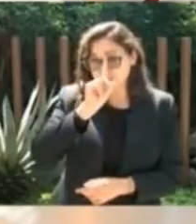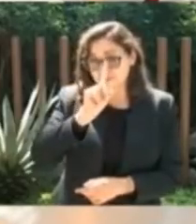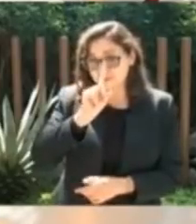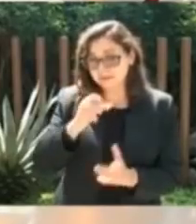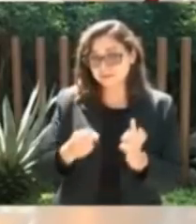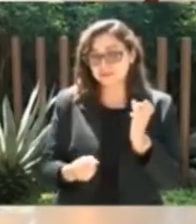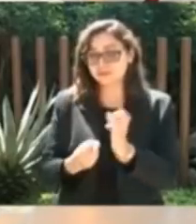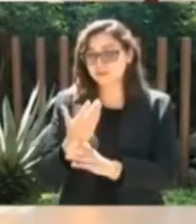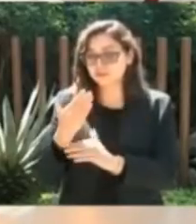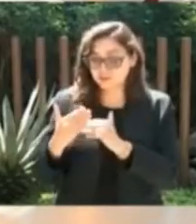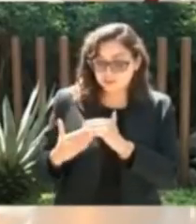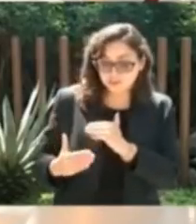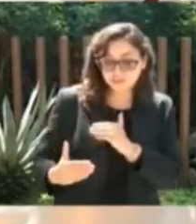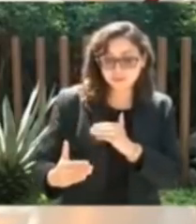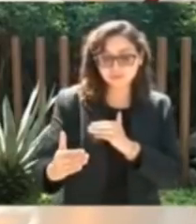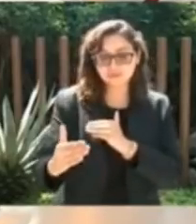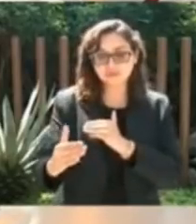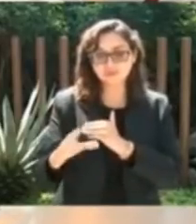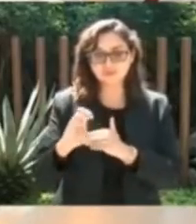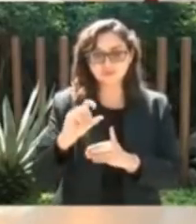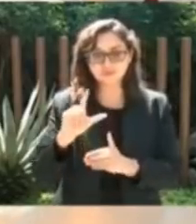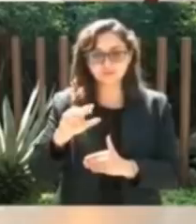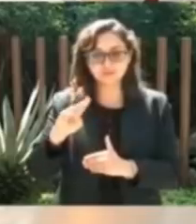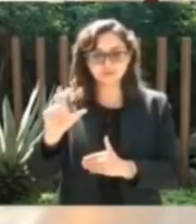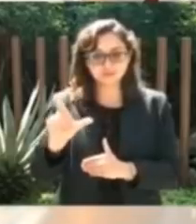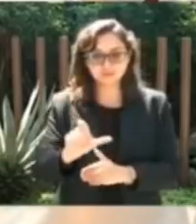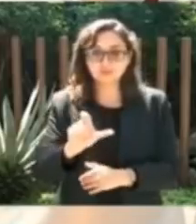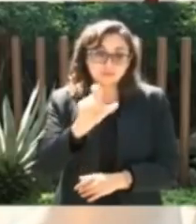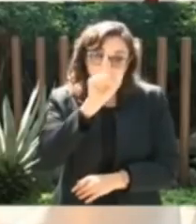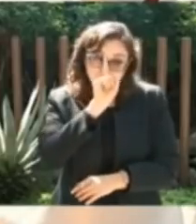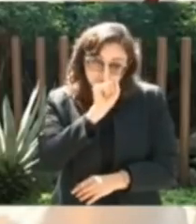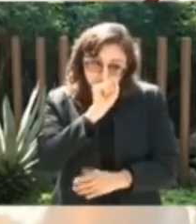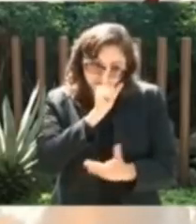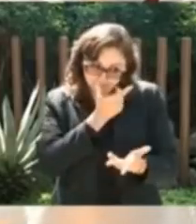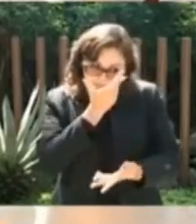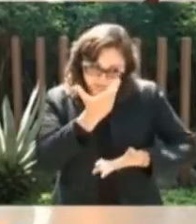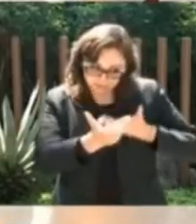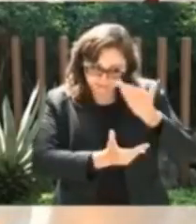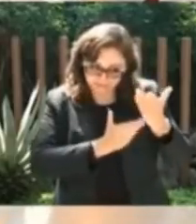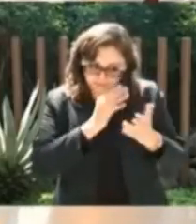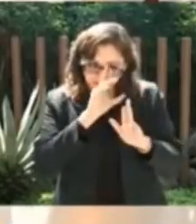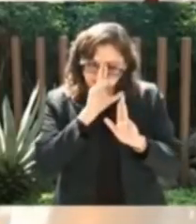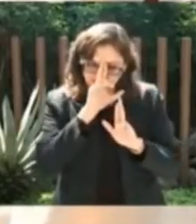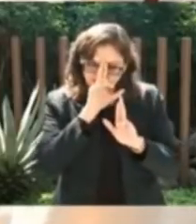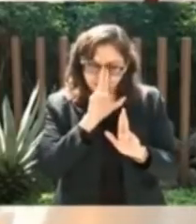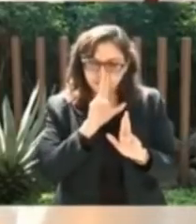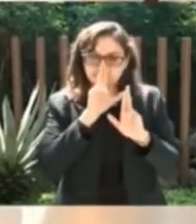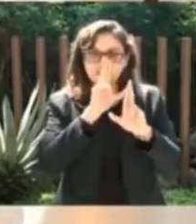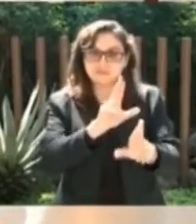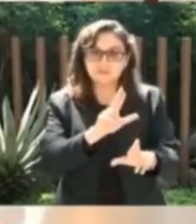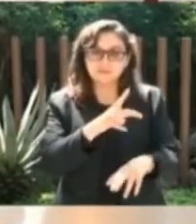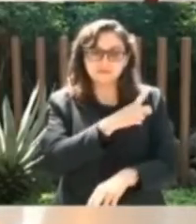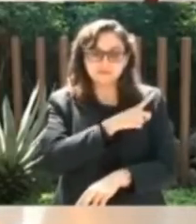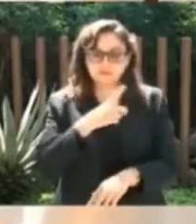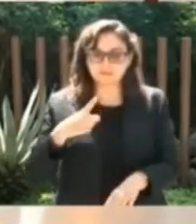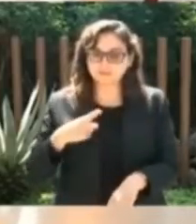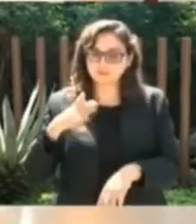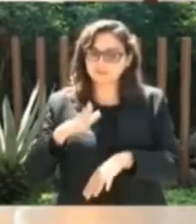etapa del Colegio de México, y es una recomendación respetuosa, darle más